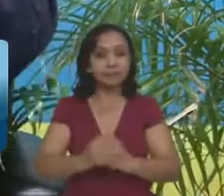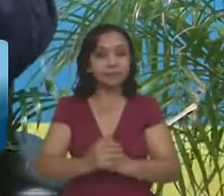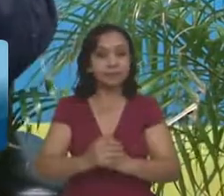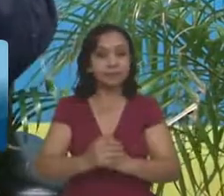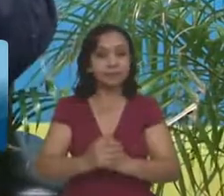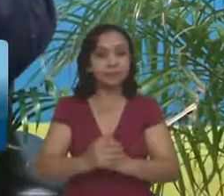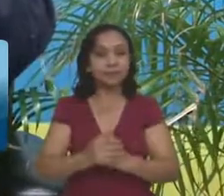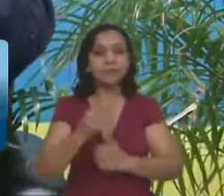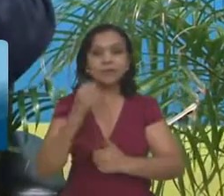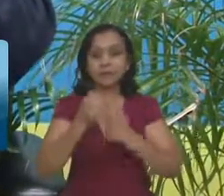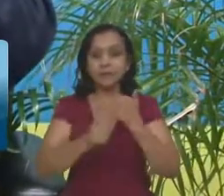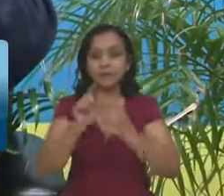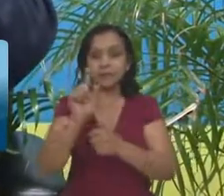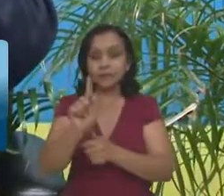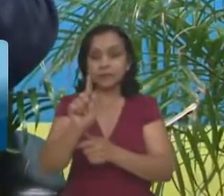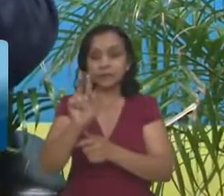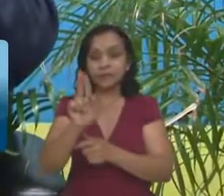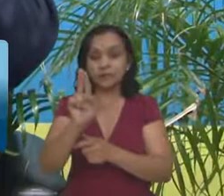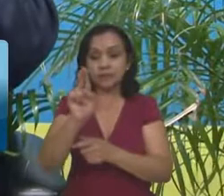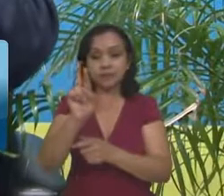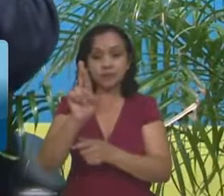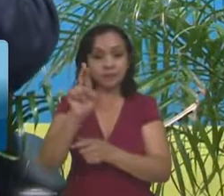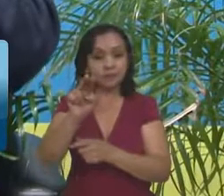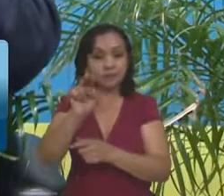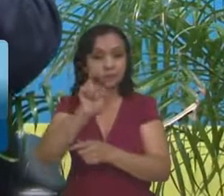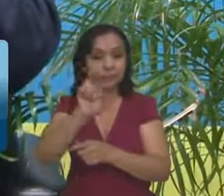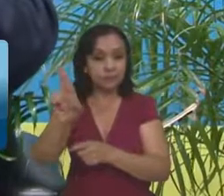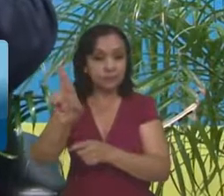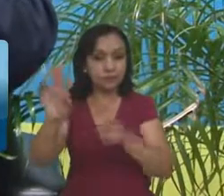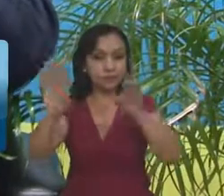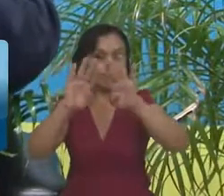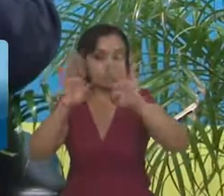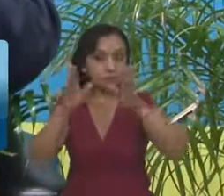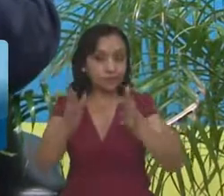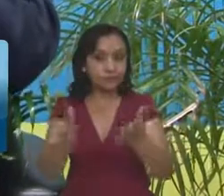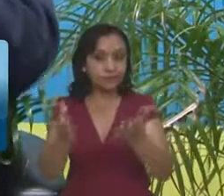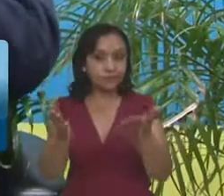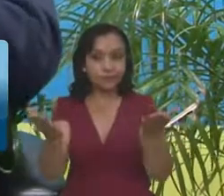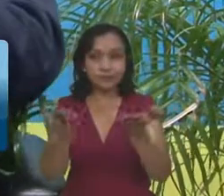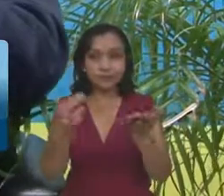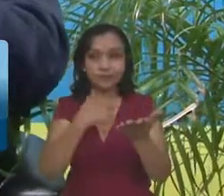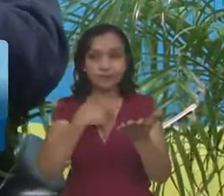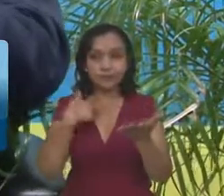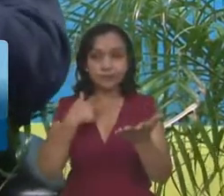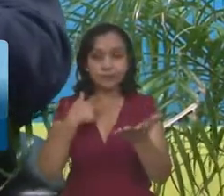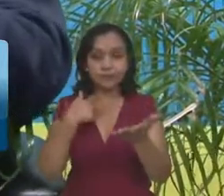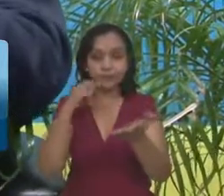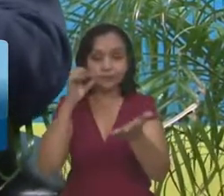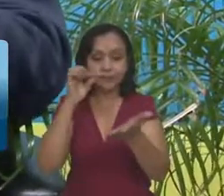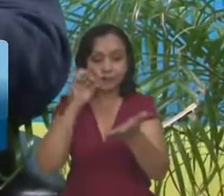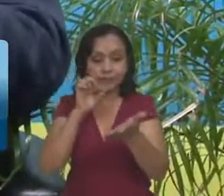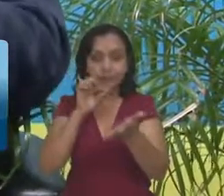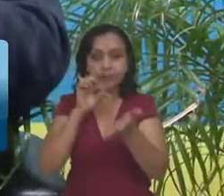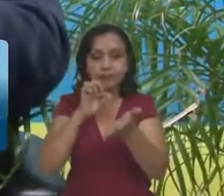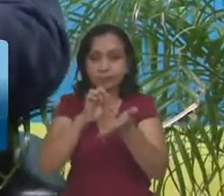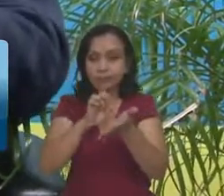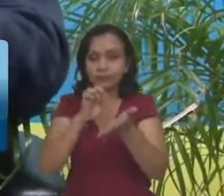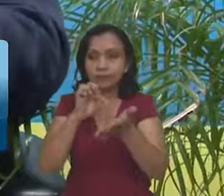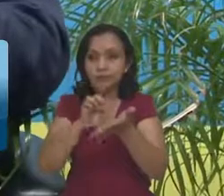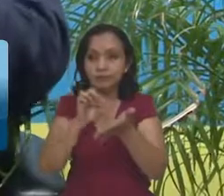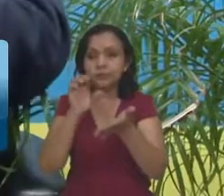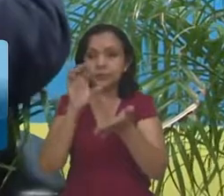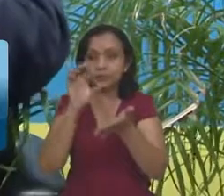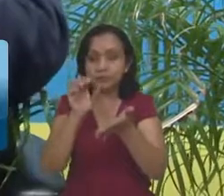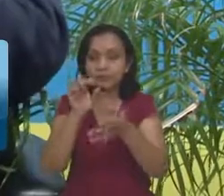hay afectación del túnel del carpo, a veces se ha demostrado que con ciertas pequeñas infiltraciones de